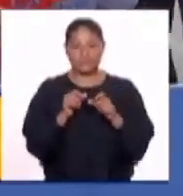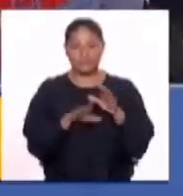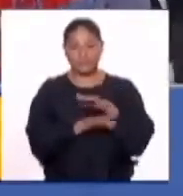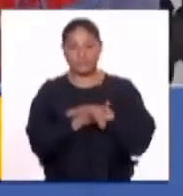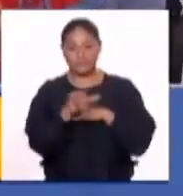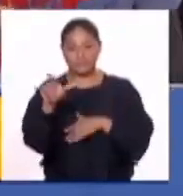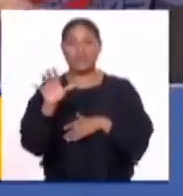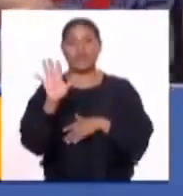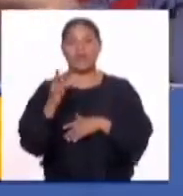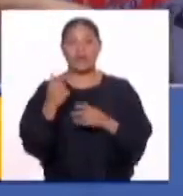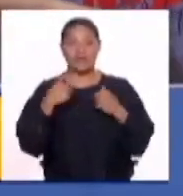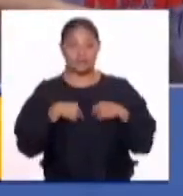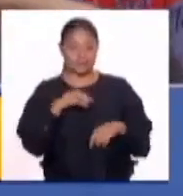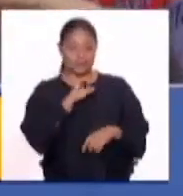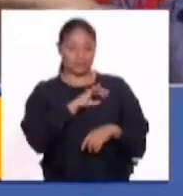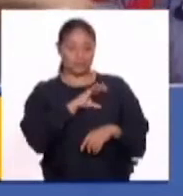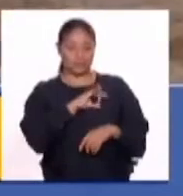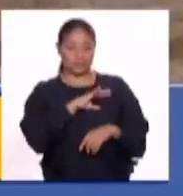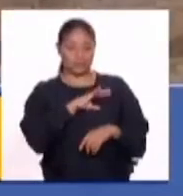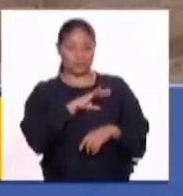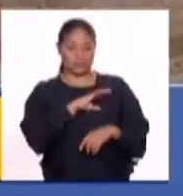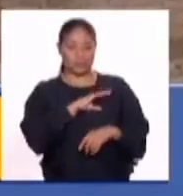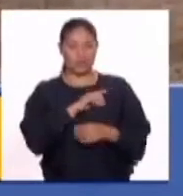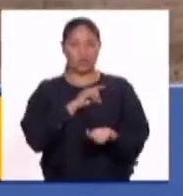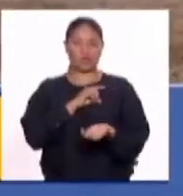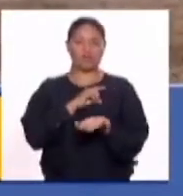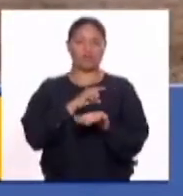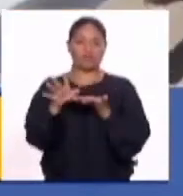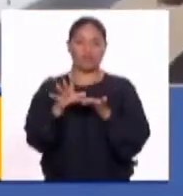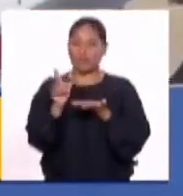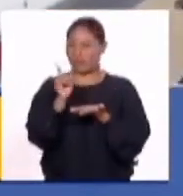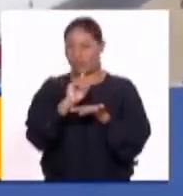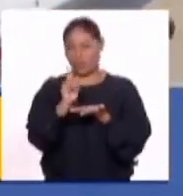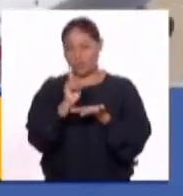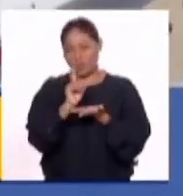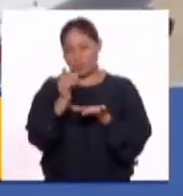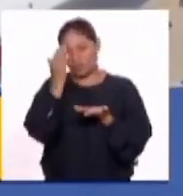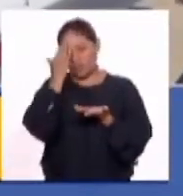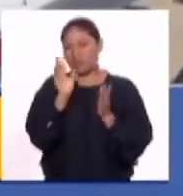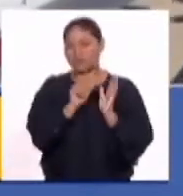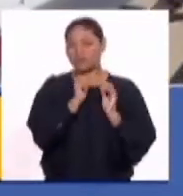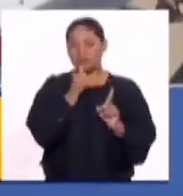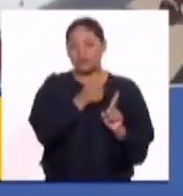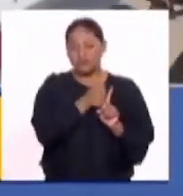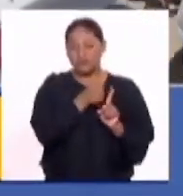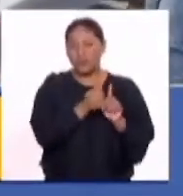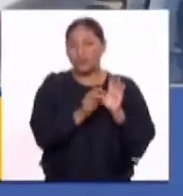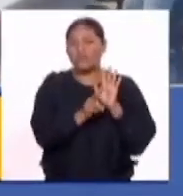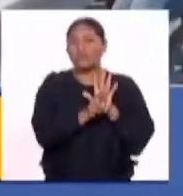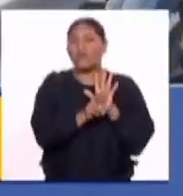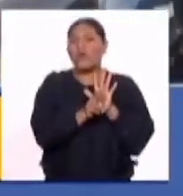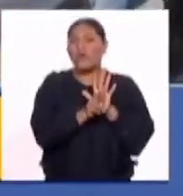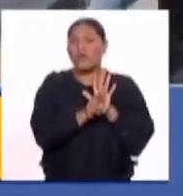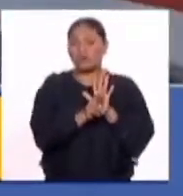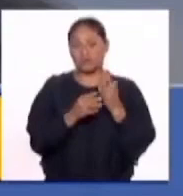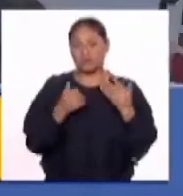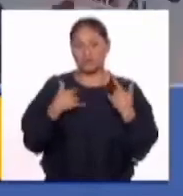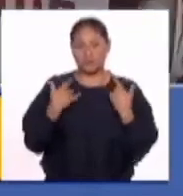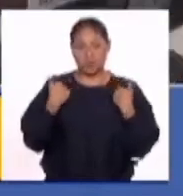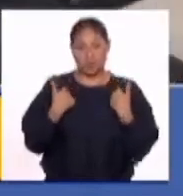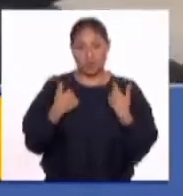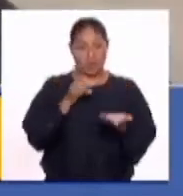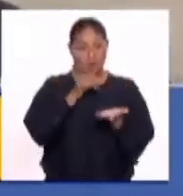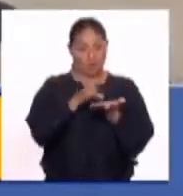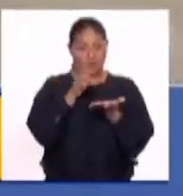voluntaria. No ha sido una salida incentivada, provocada. Por eso te decía, no es que Chile los haya expulsado,